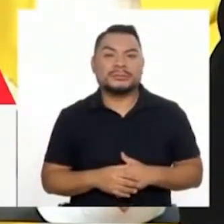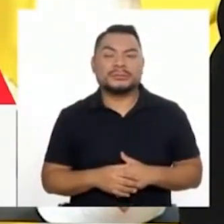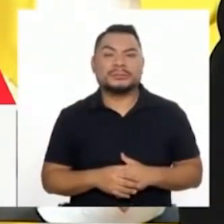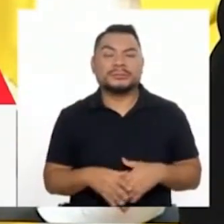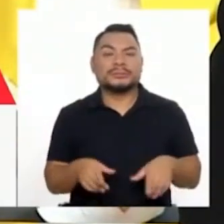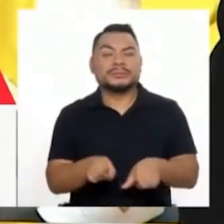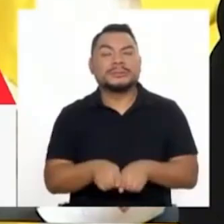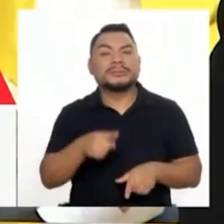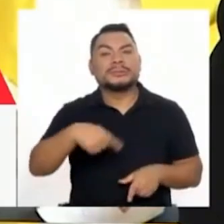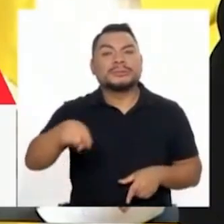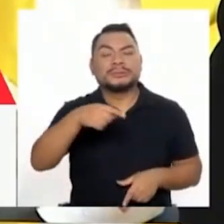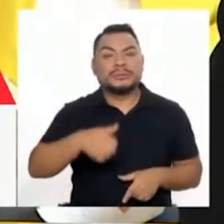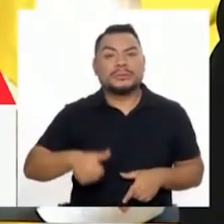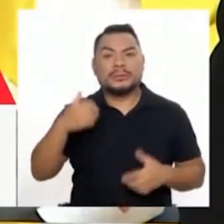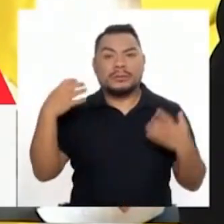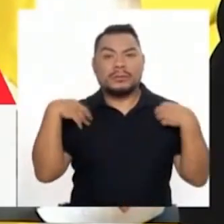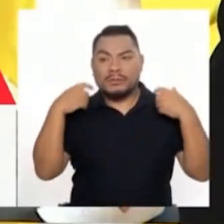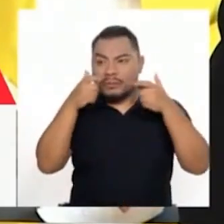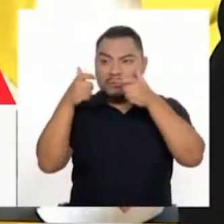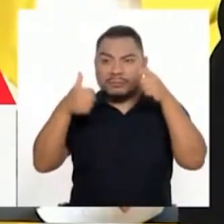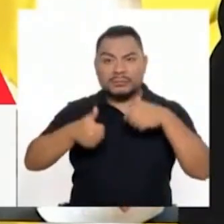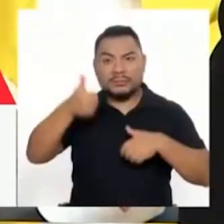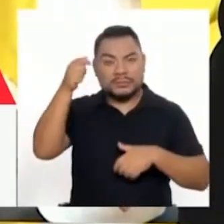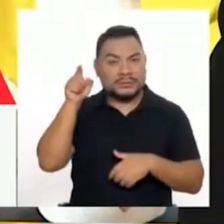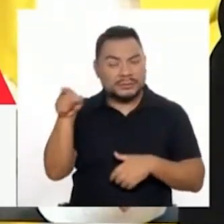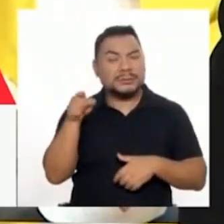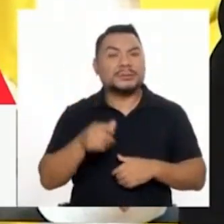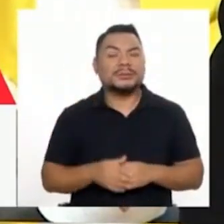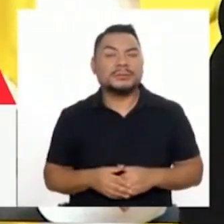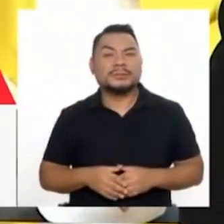a las Procuradurías,